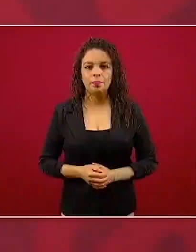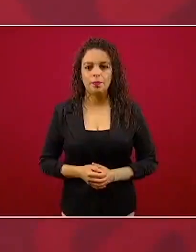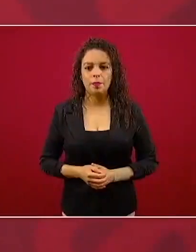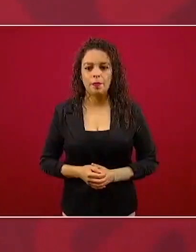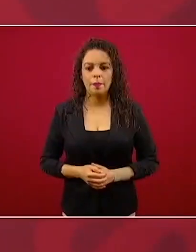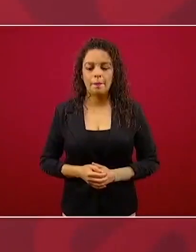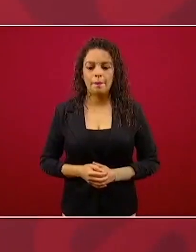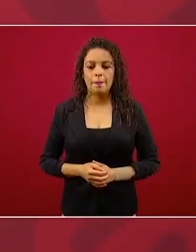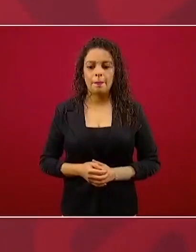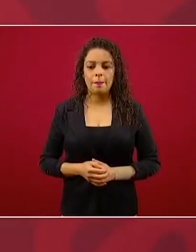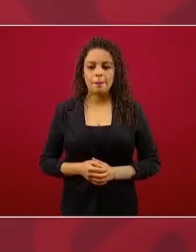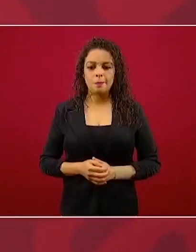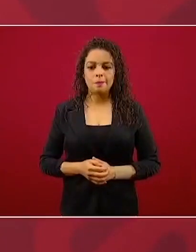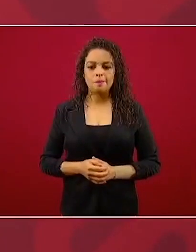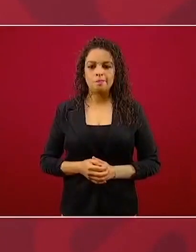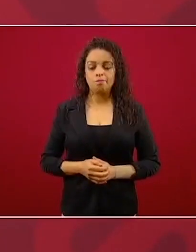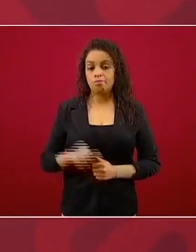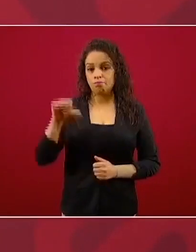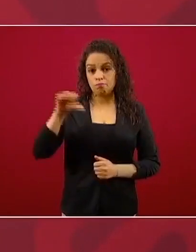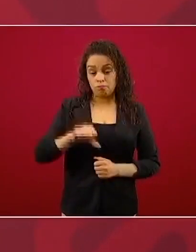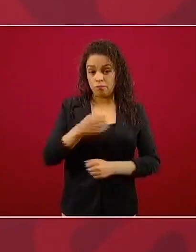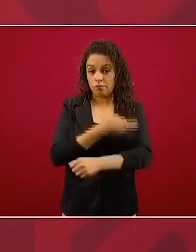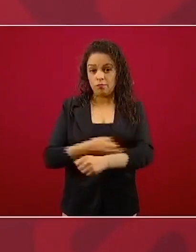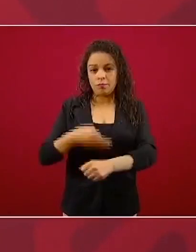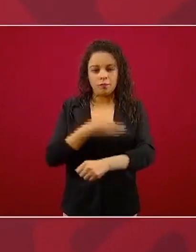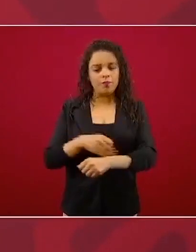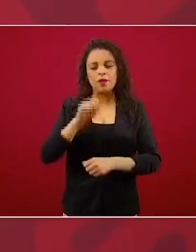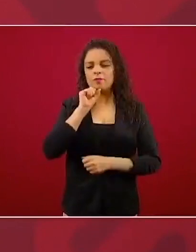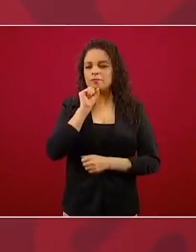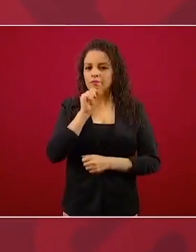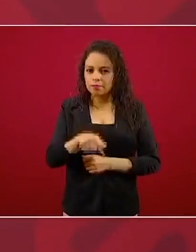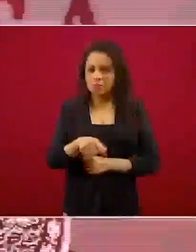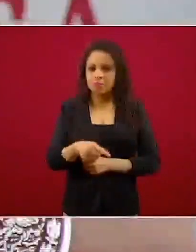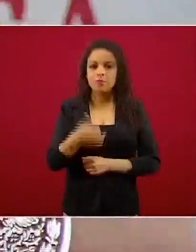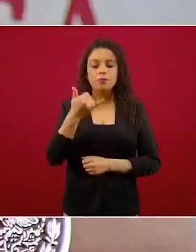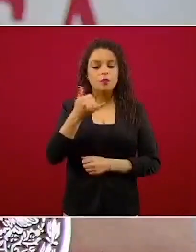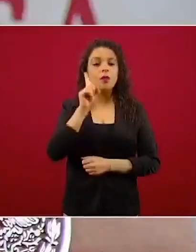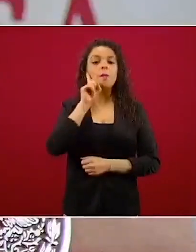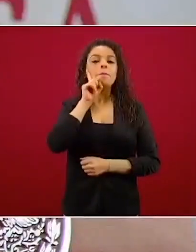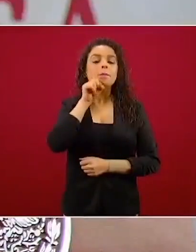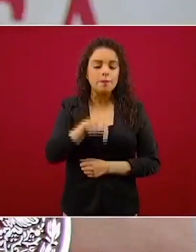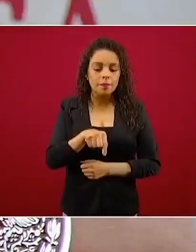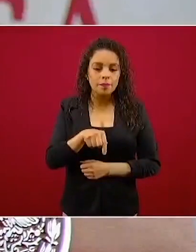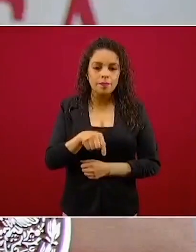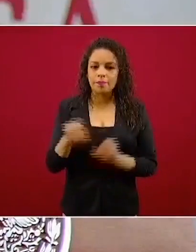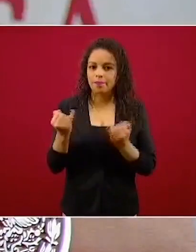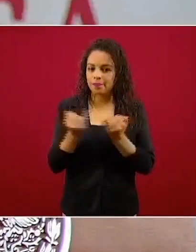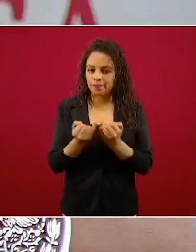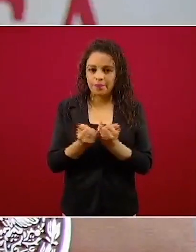Hoy lo mismo, mañana, o sea,